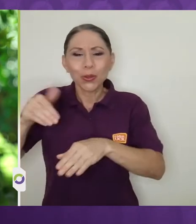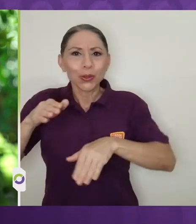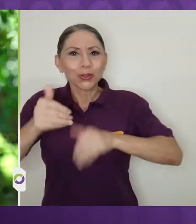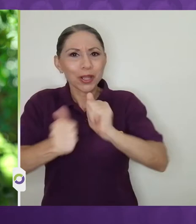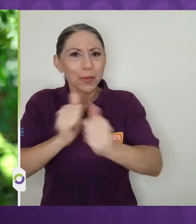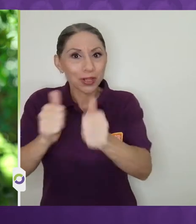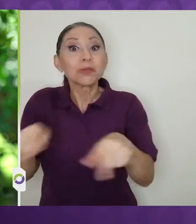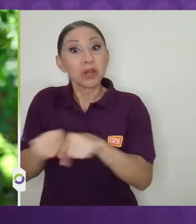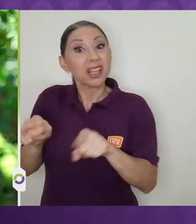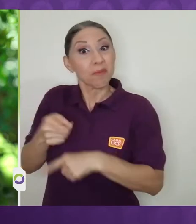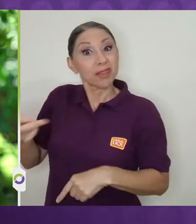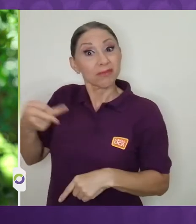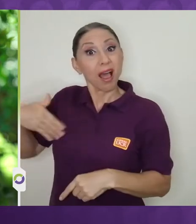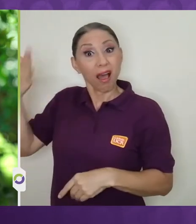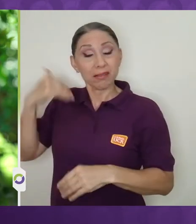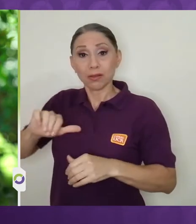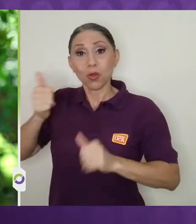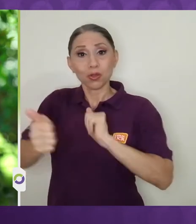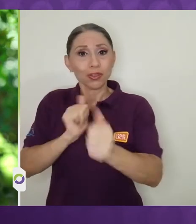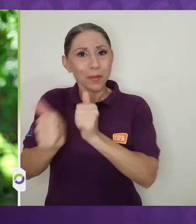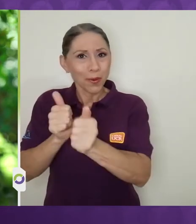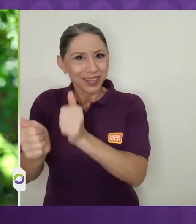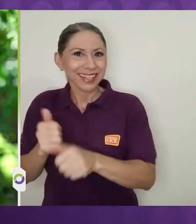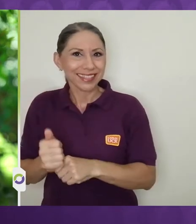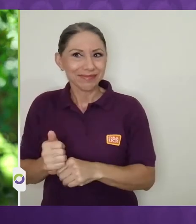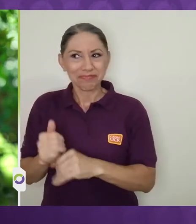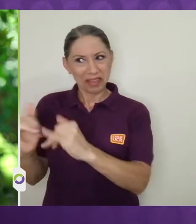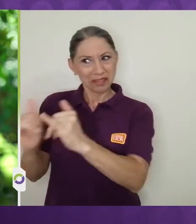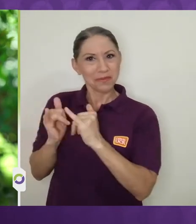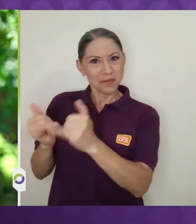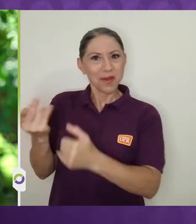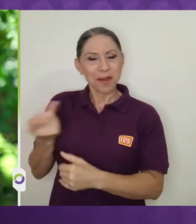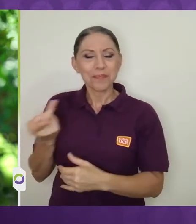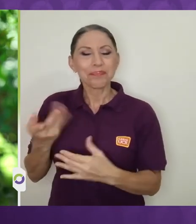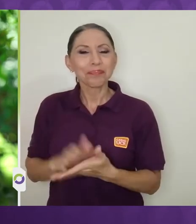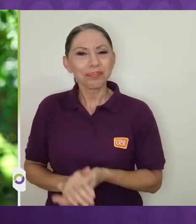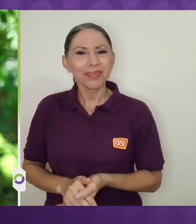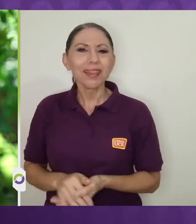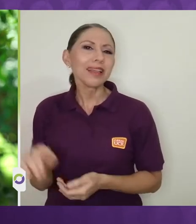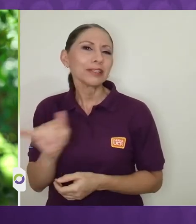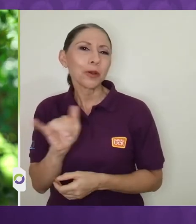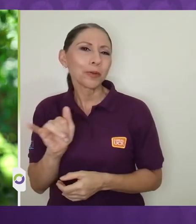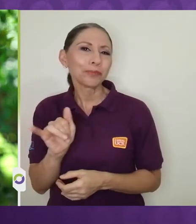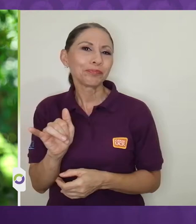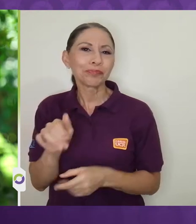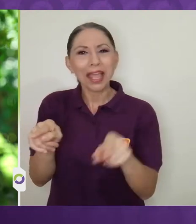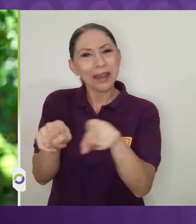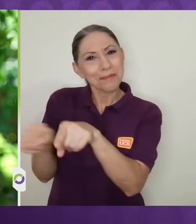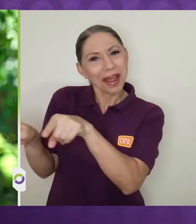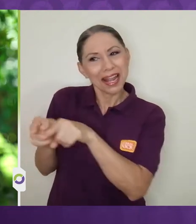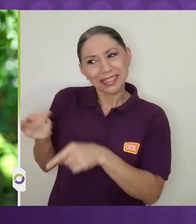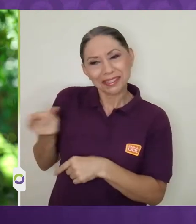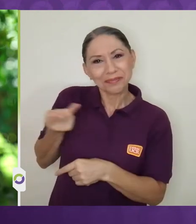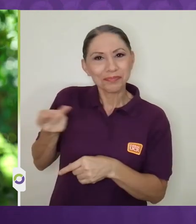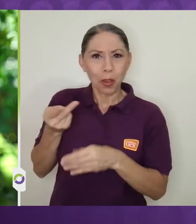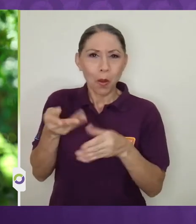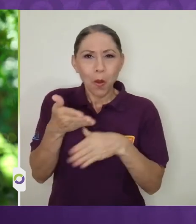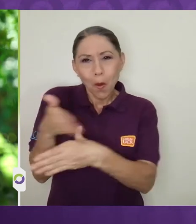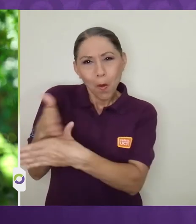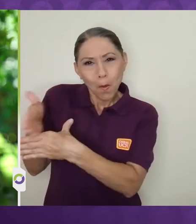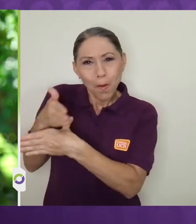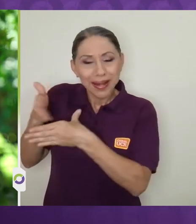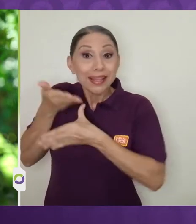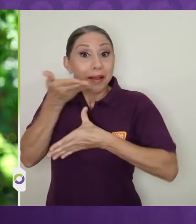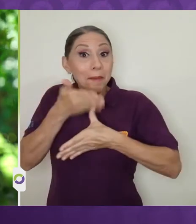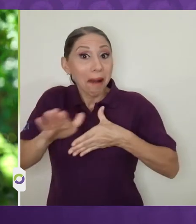otros deportes, porque también estuvimos en otros deportes, de hecho los mismos. Entonces es como ese compartir de hermanas